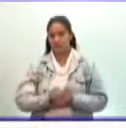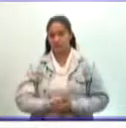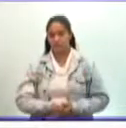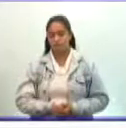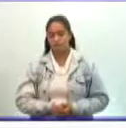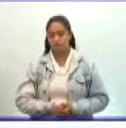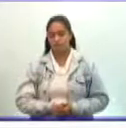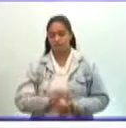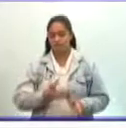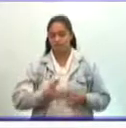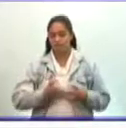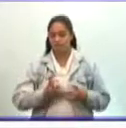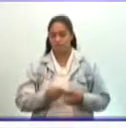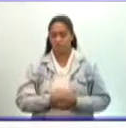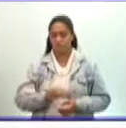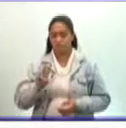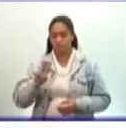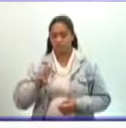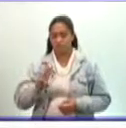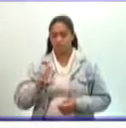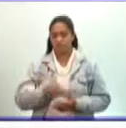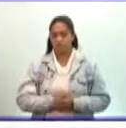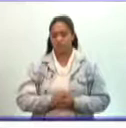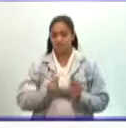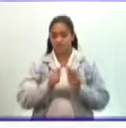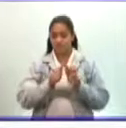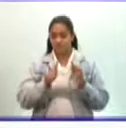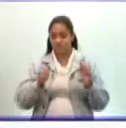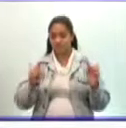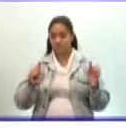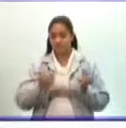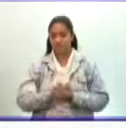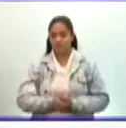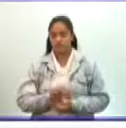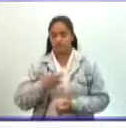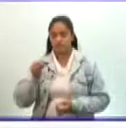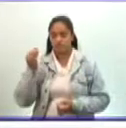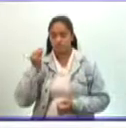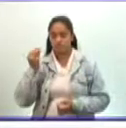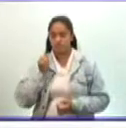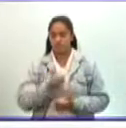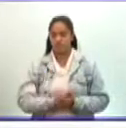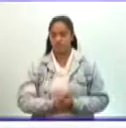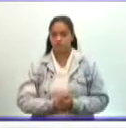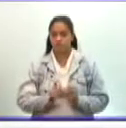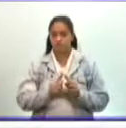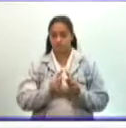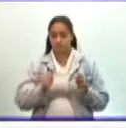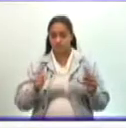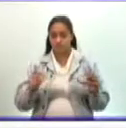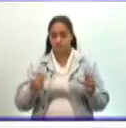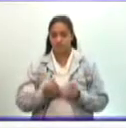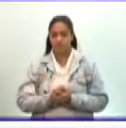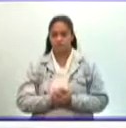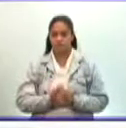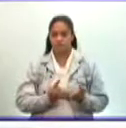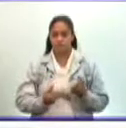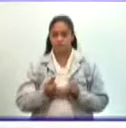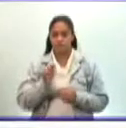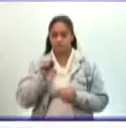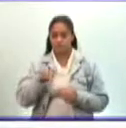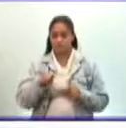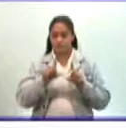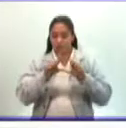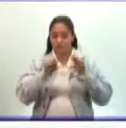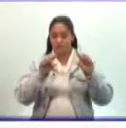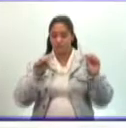formada por 3 segmentos, tenemos entonces que conocer la longitud de alguno de estos